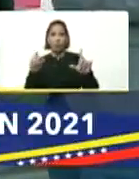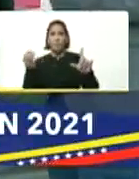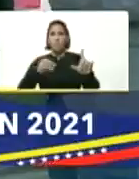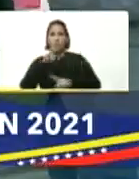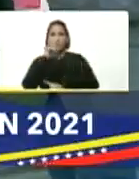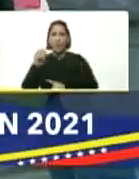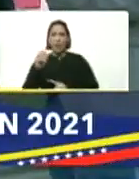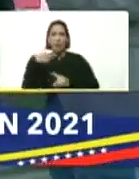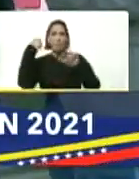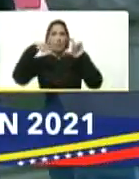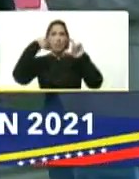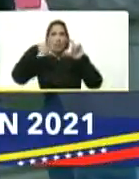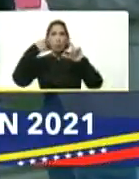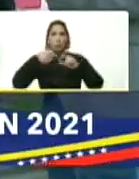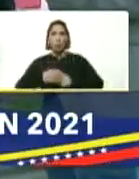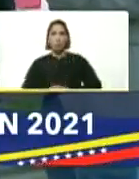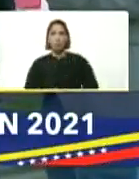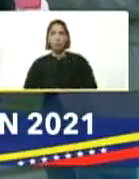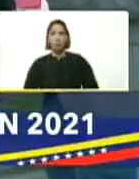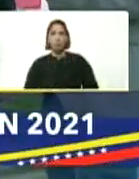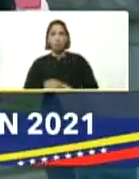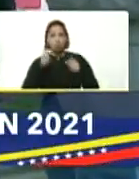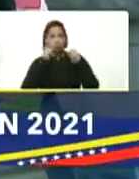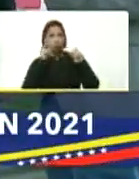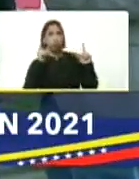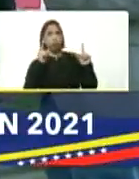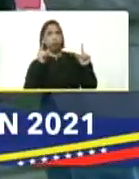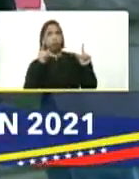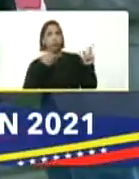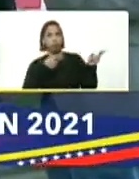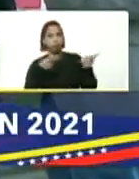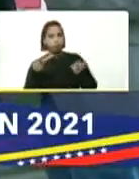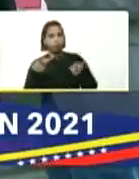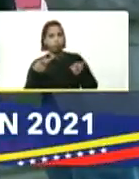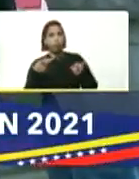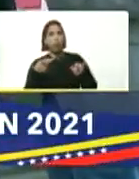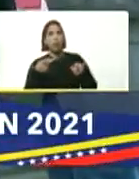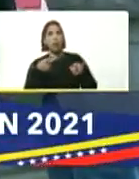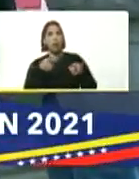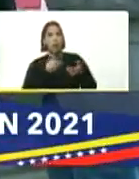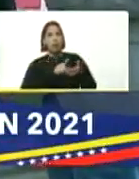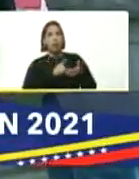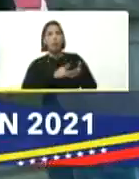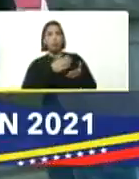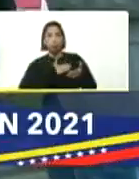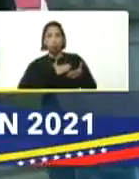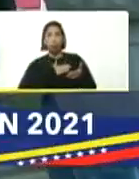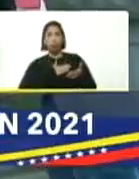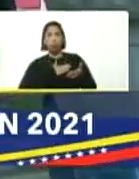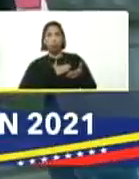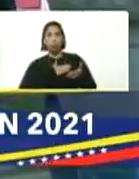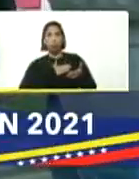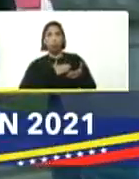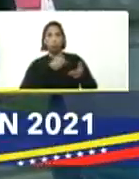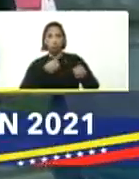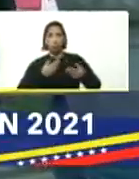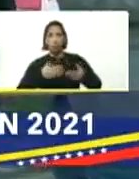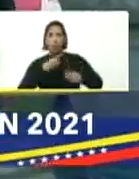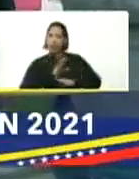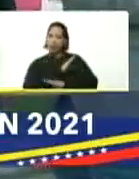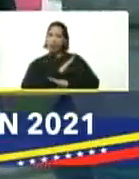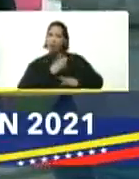películas. Impresionante. Y para recibir este libro, El Legado, que me lo llevo, vamos a